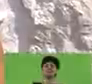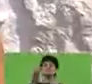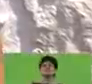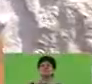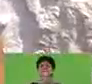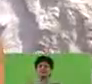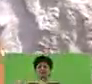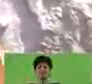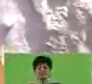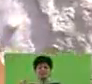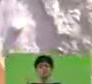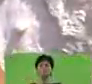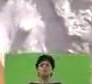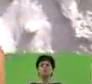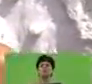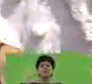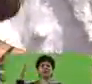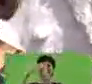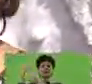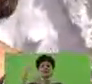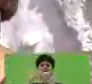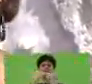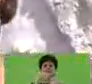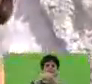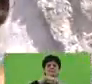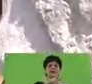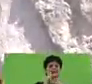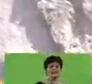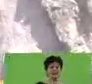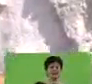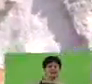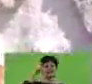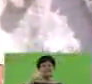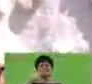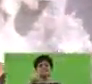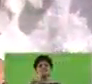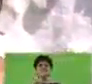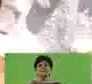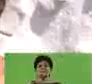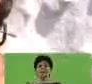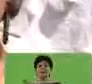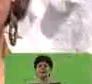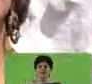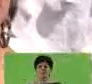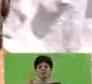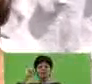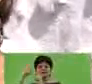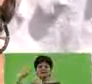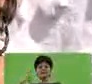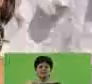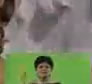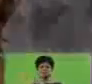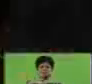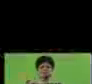diversidad funcional. Un curso de capacitación brindado por María Elena Villabrile y Silvina Peirano. Vamos a escuchar estos